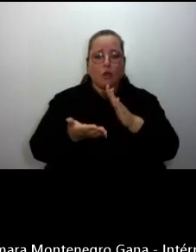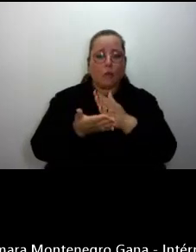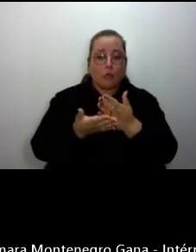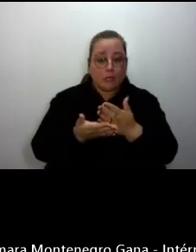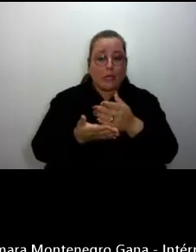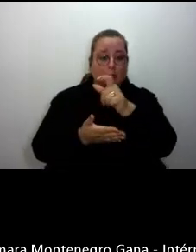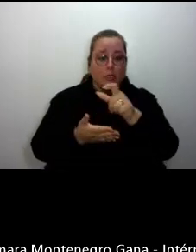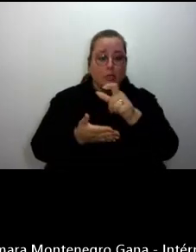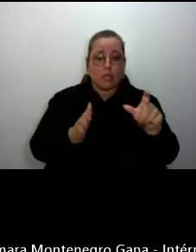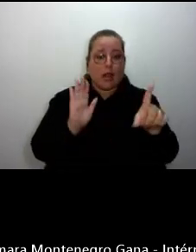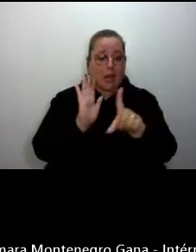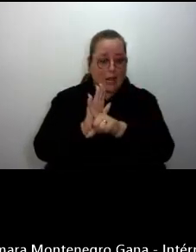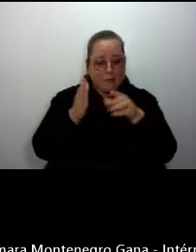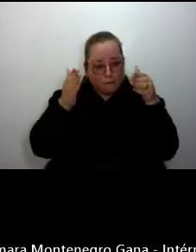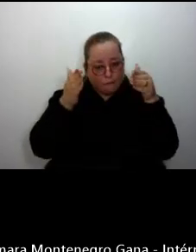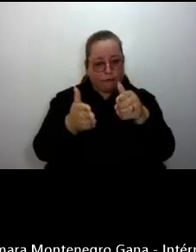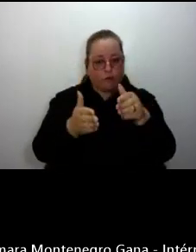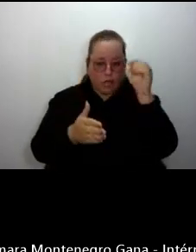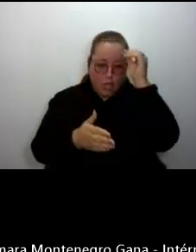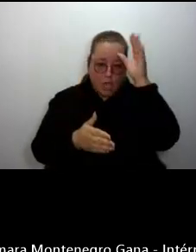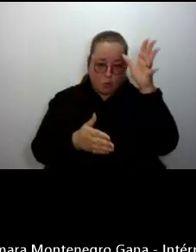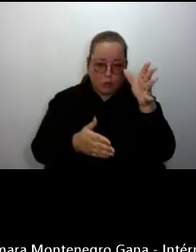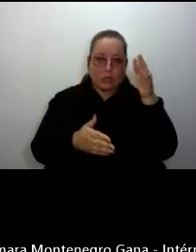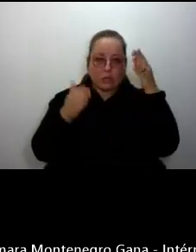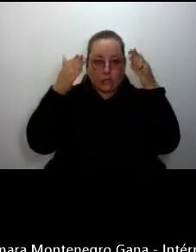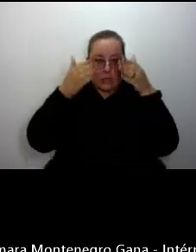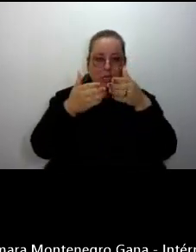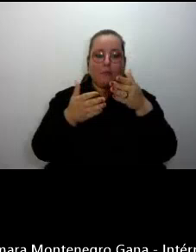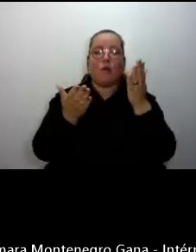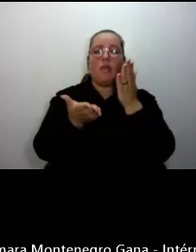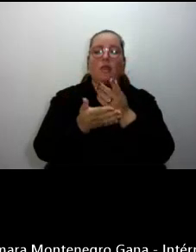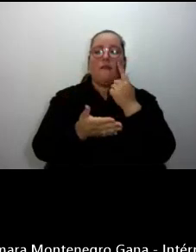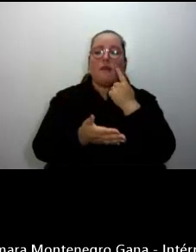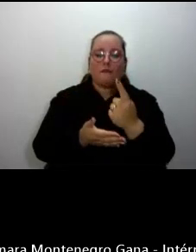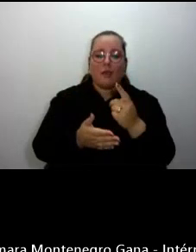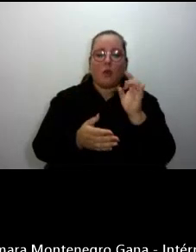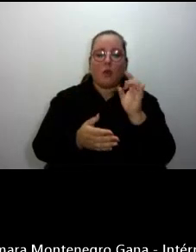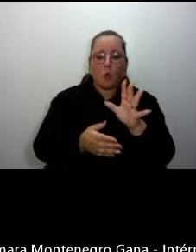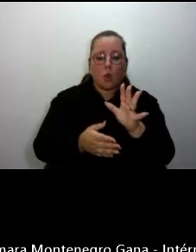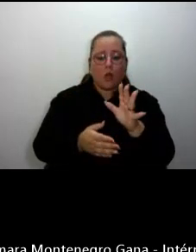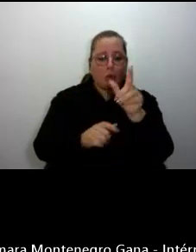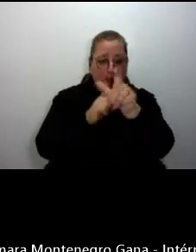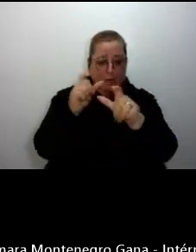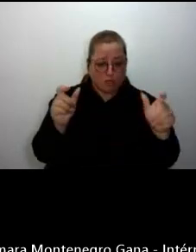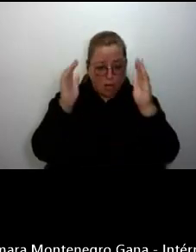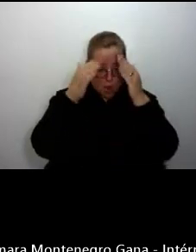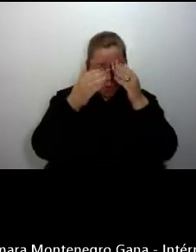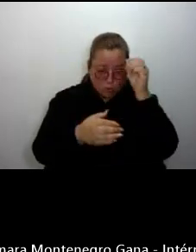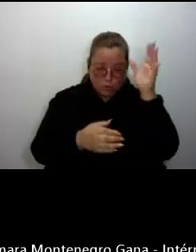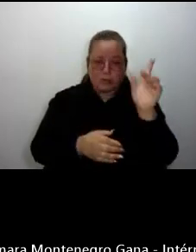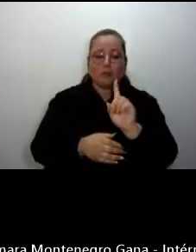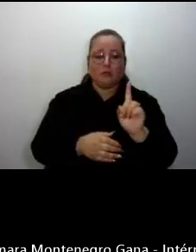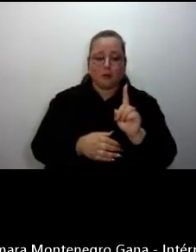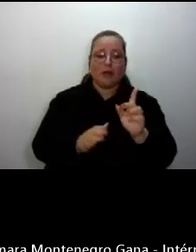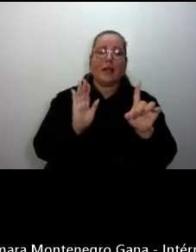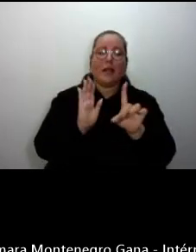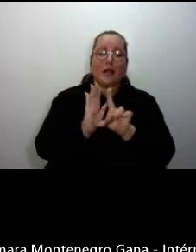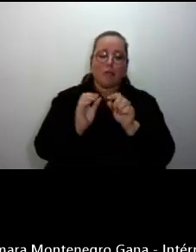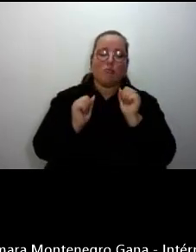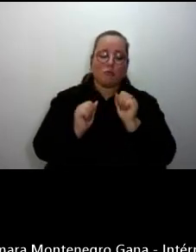estudiantes autistas. Sin embargo, se recomienda que estos instrumentos no solamente se limiten a esta población, ¿verdad?, sin embargo, se puedan